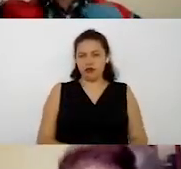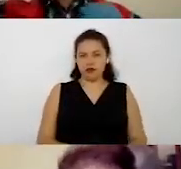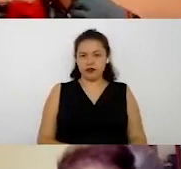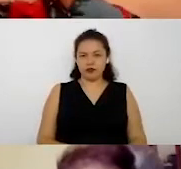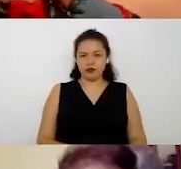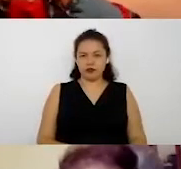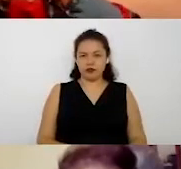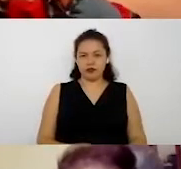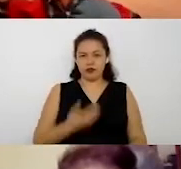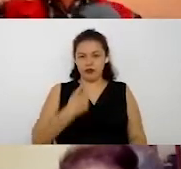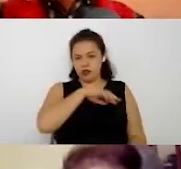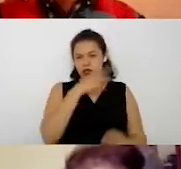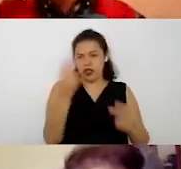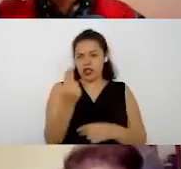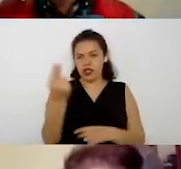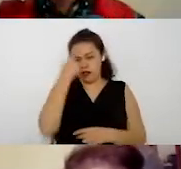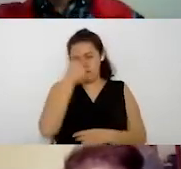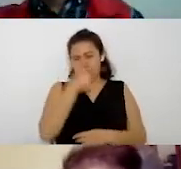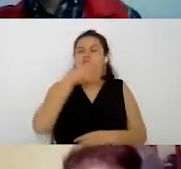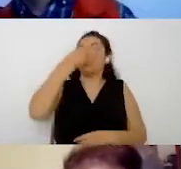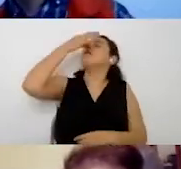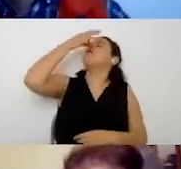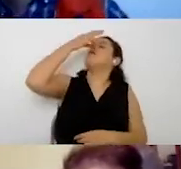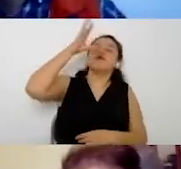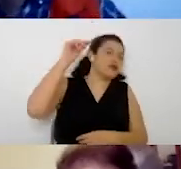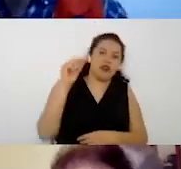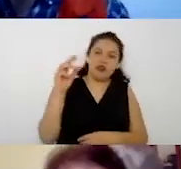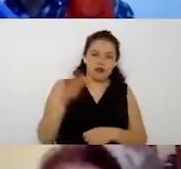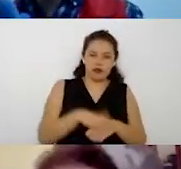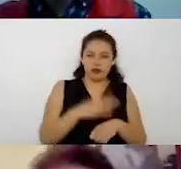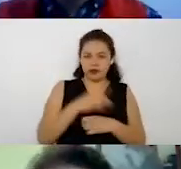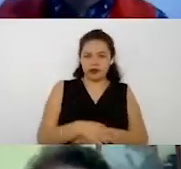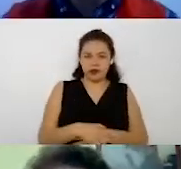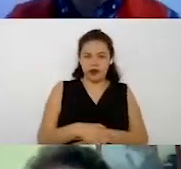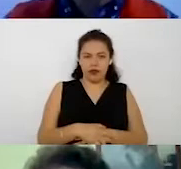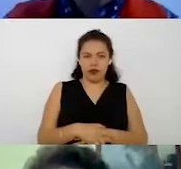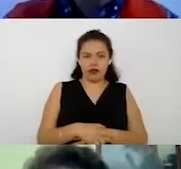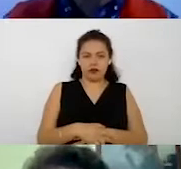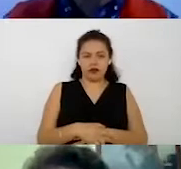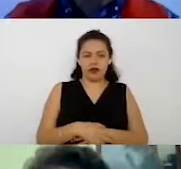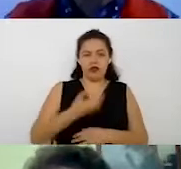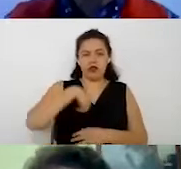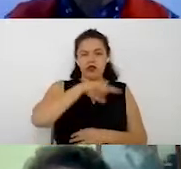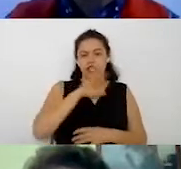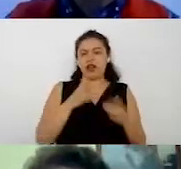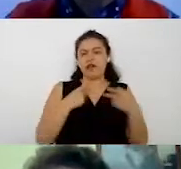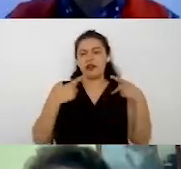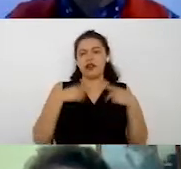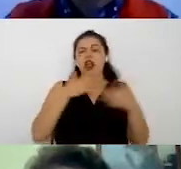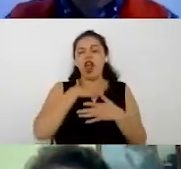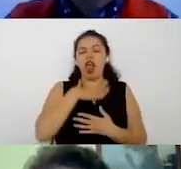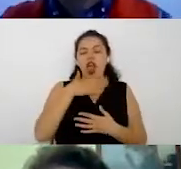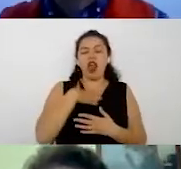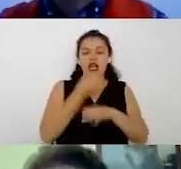No hay necesidad de inclinar la cabeza. ¿Por qué? Les comentaba que podríamos comenzar a tener un episodio de que la persona se comience a ahogar con su